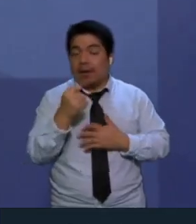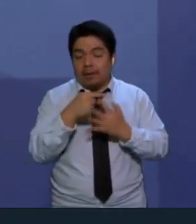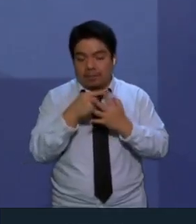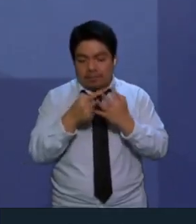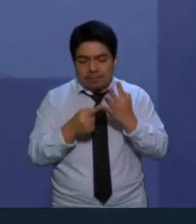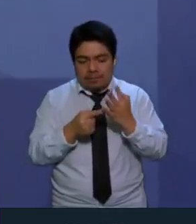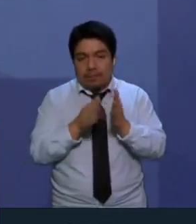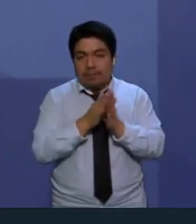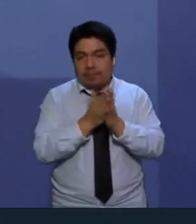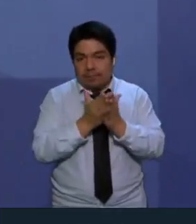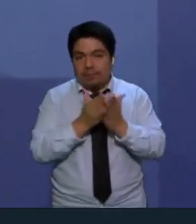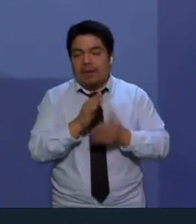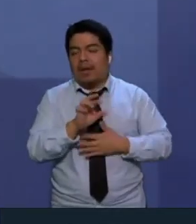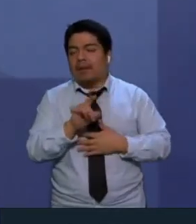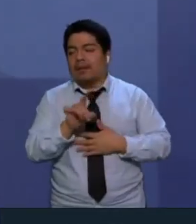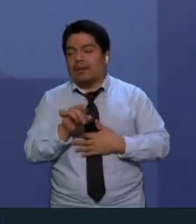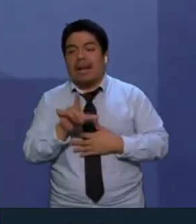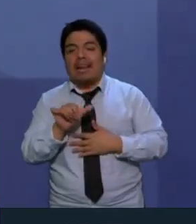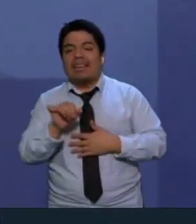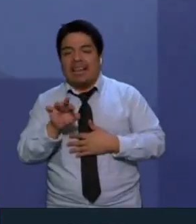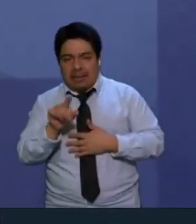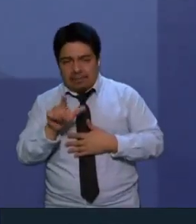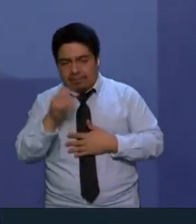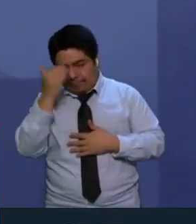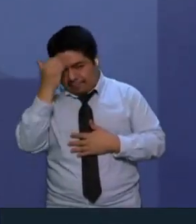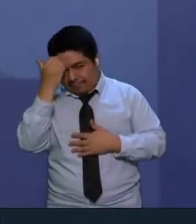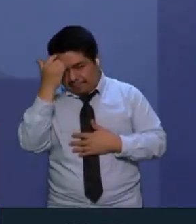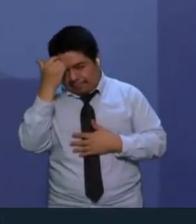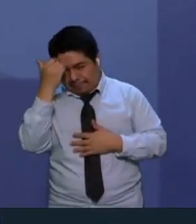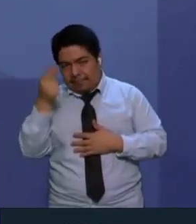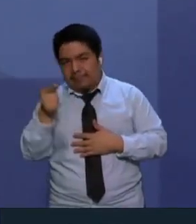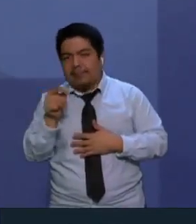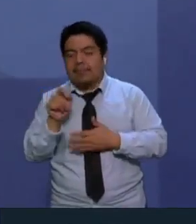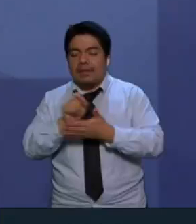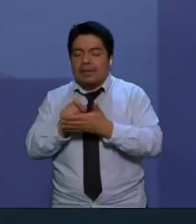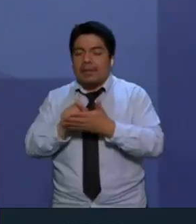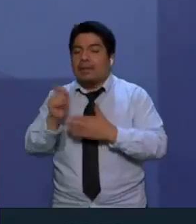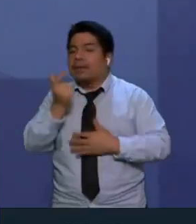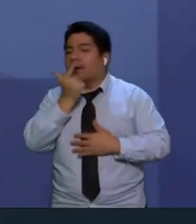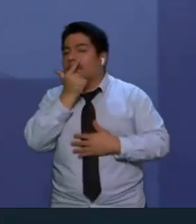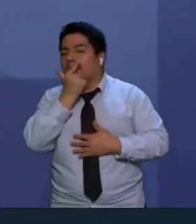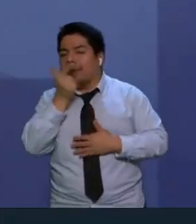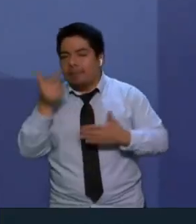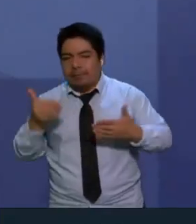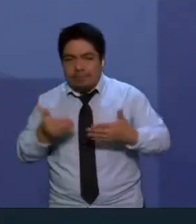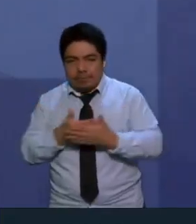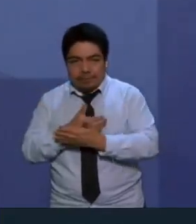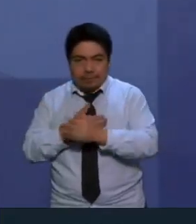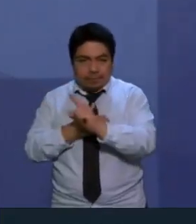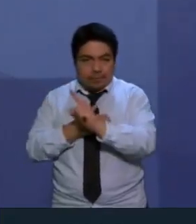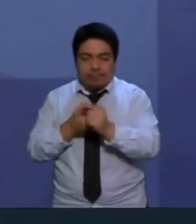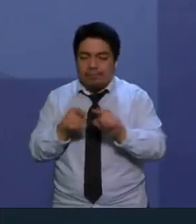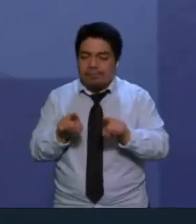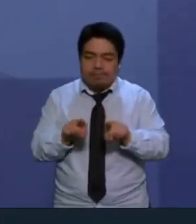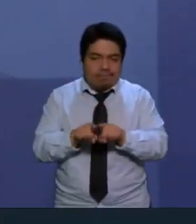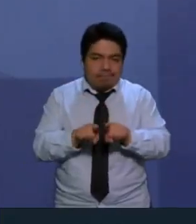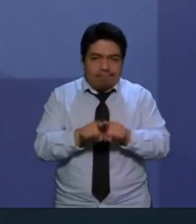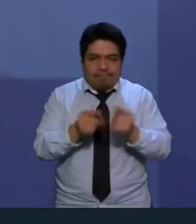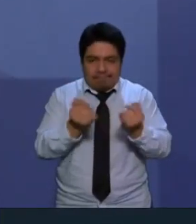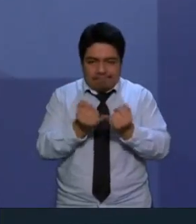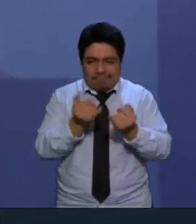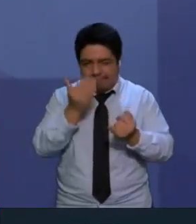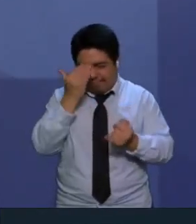de cuentos de Roald Dahl. Roald Dahl, hay que recordarlo, es este autor británico que yo creo que igual que lo